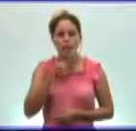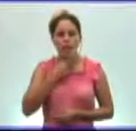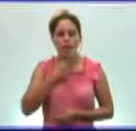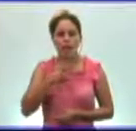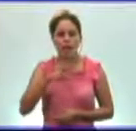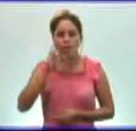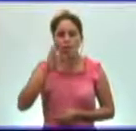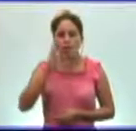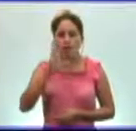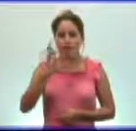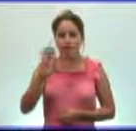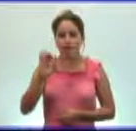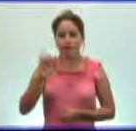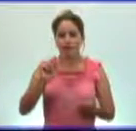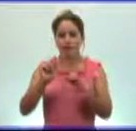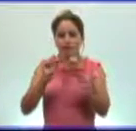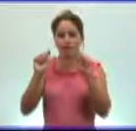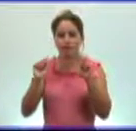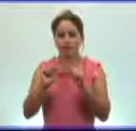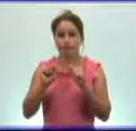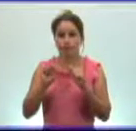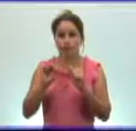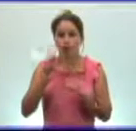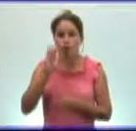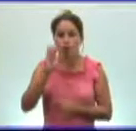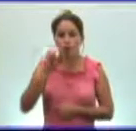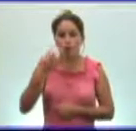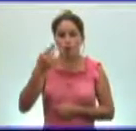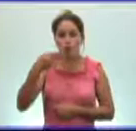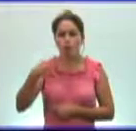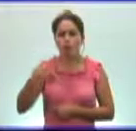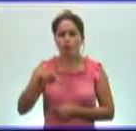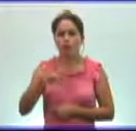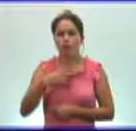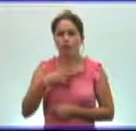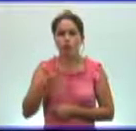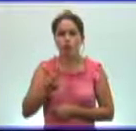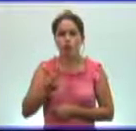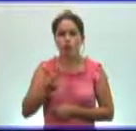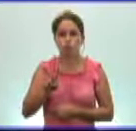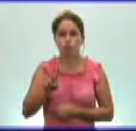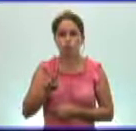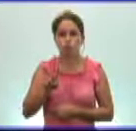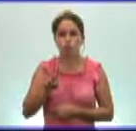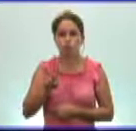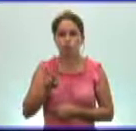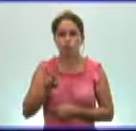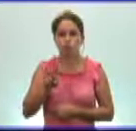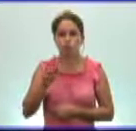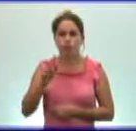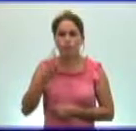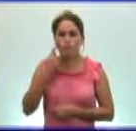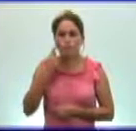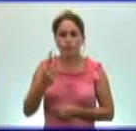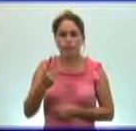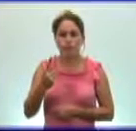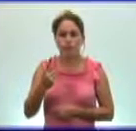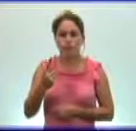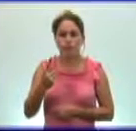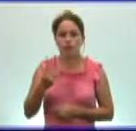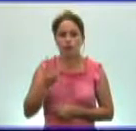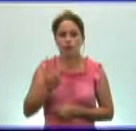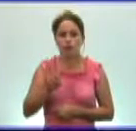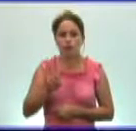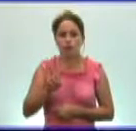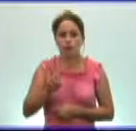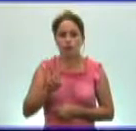primera fórmula que planteamos, aparece un 2 como subíndice en el ion hidróxido y en la segunda aparece un